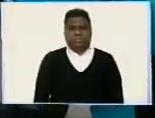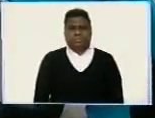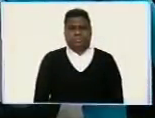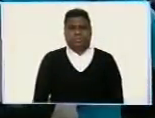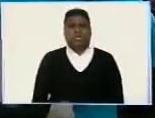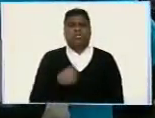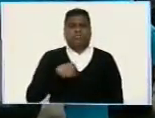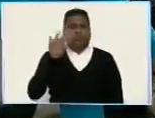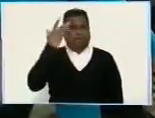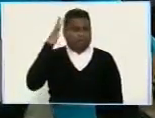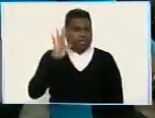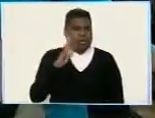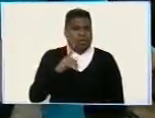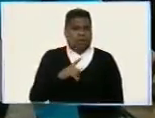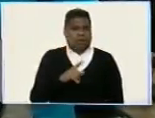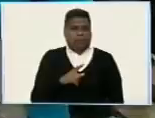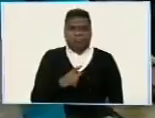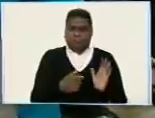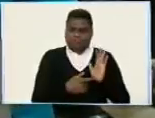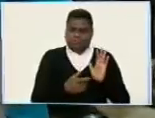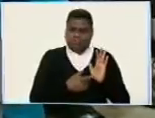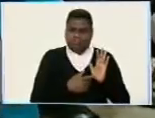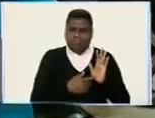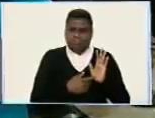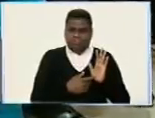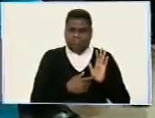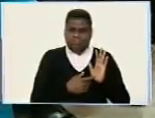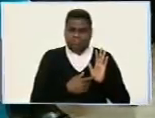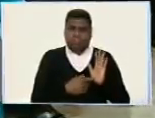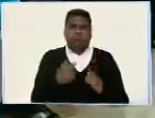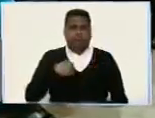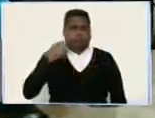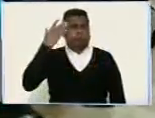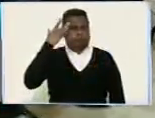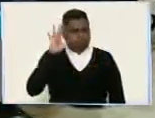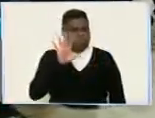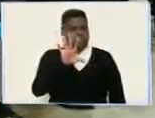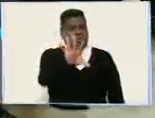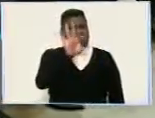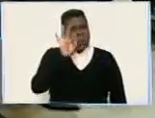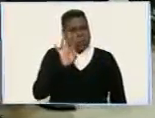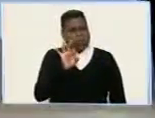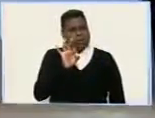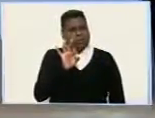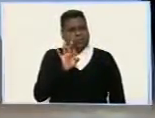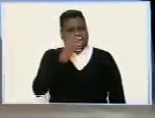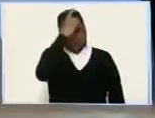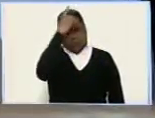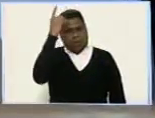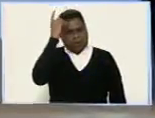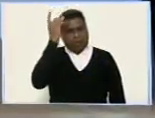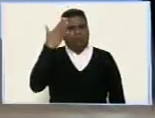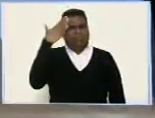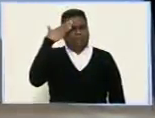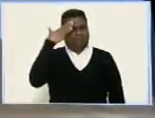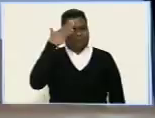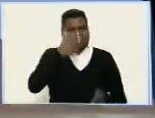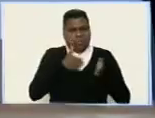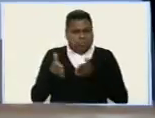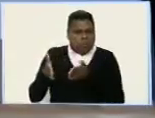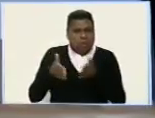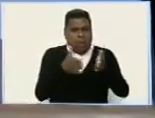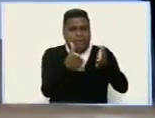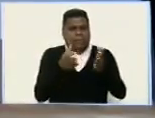Yo creo que con esta elección, es más, estoy segura que con esta elección vamos a continuar en el camino